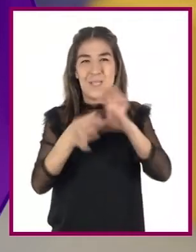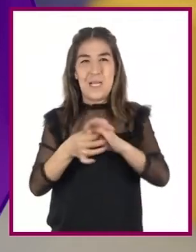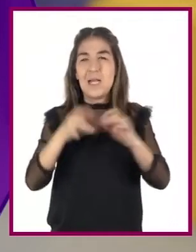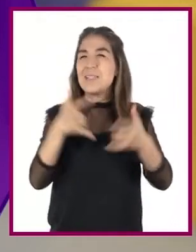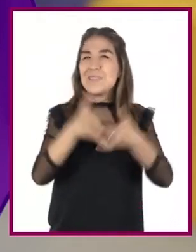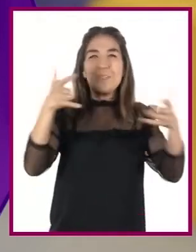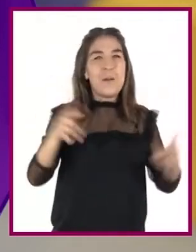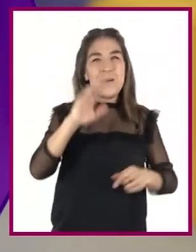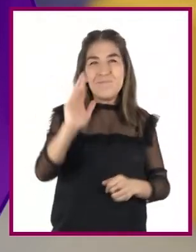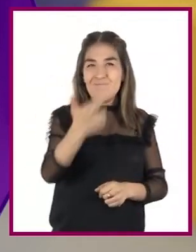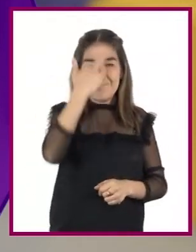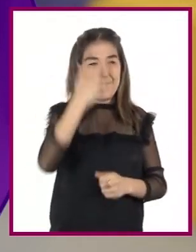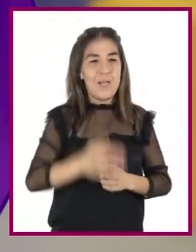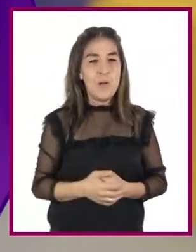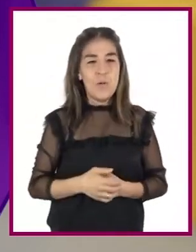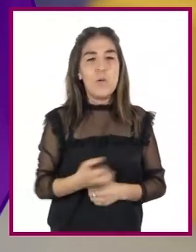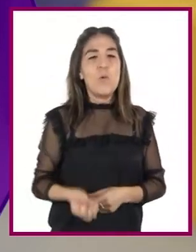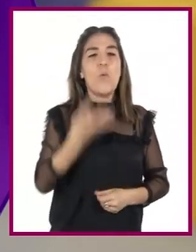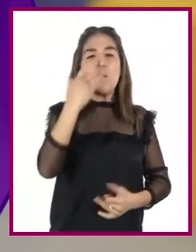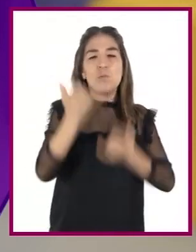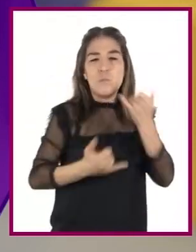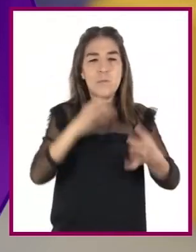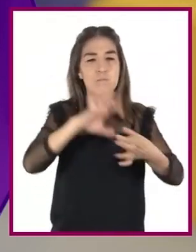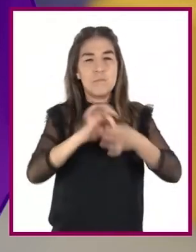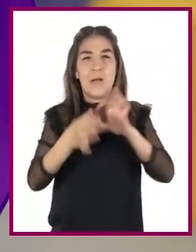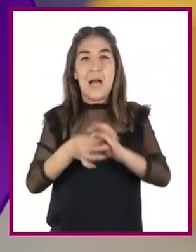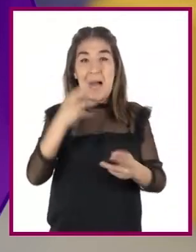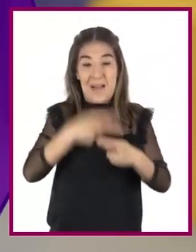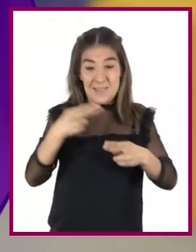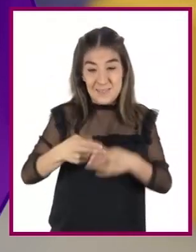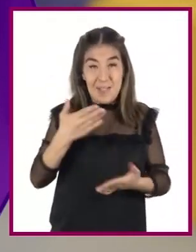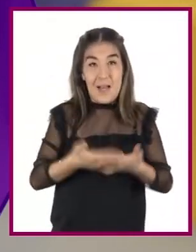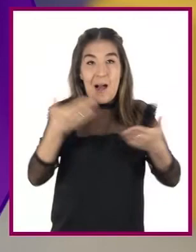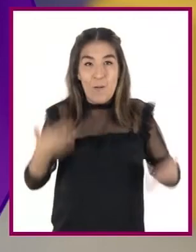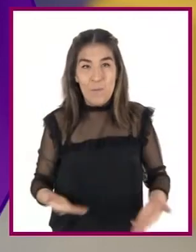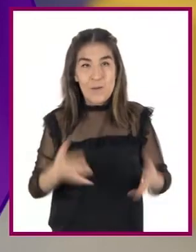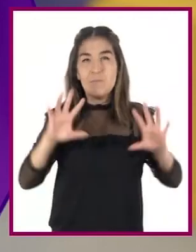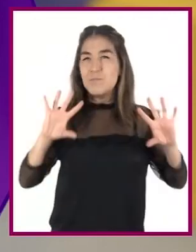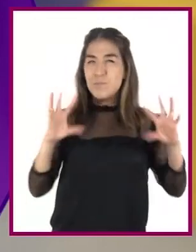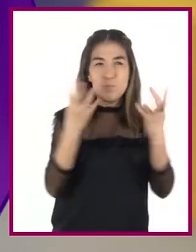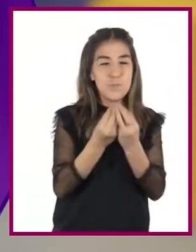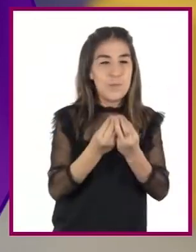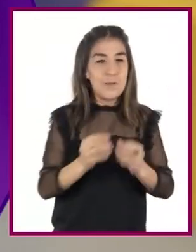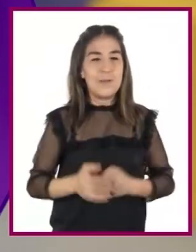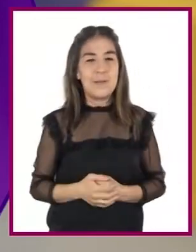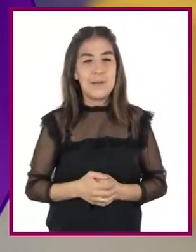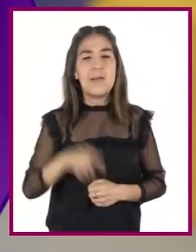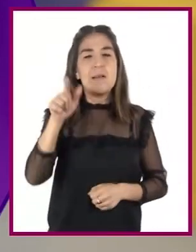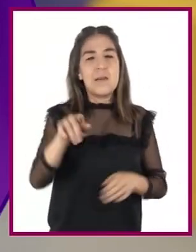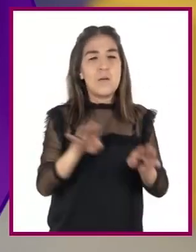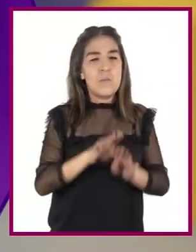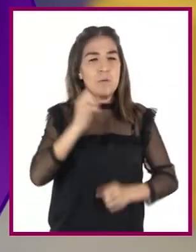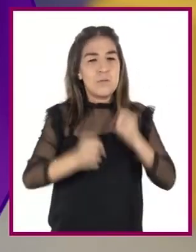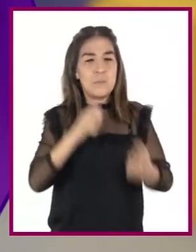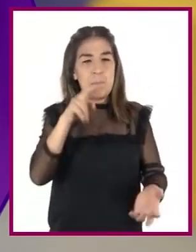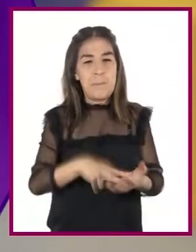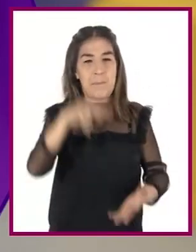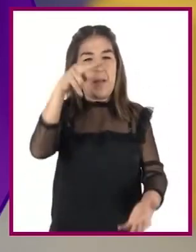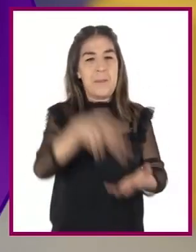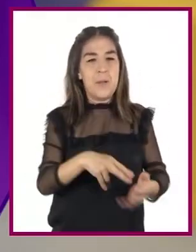Juegos Olímpicos se han celebrado hasta la fecha? ¿En qué intervalo se sitúan los atletas que registraron el mejor